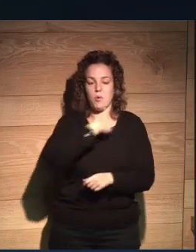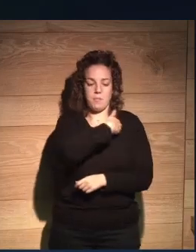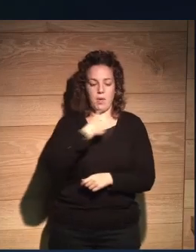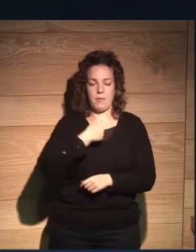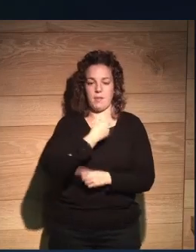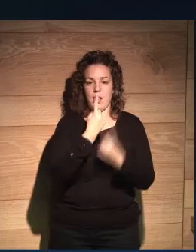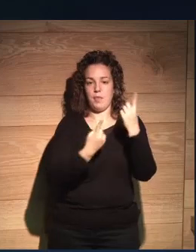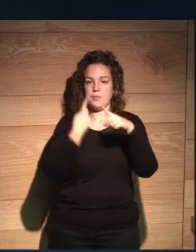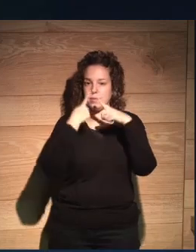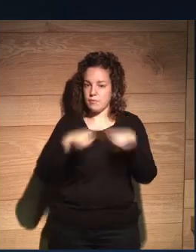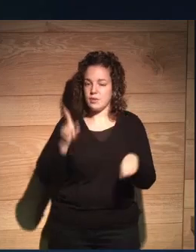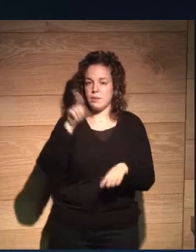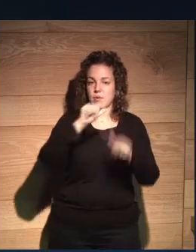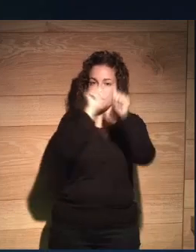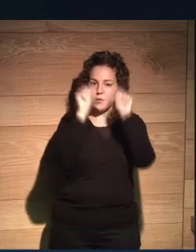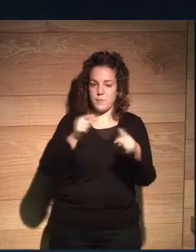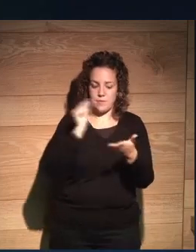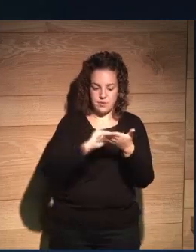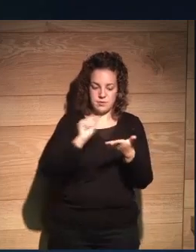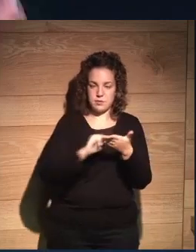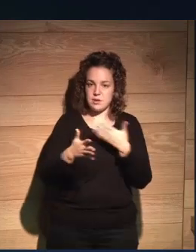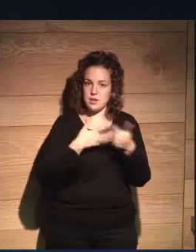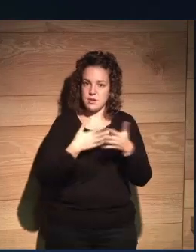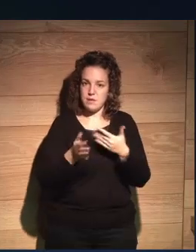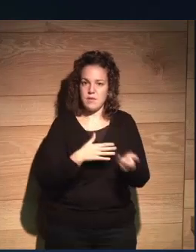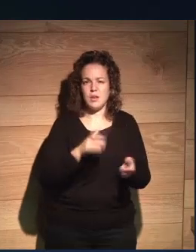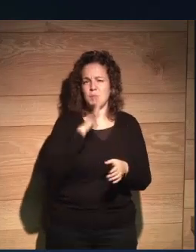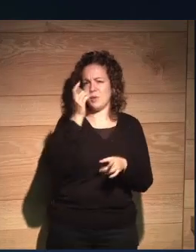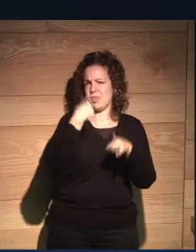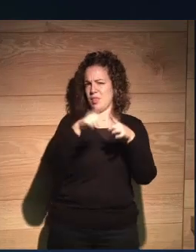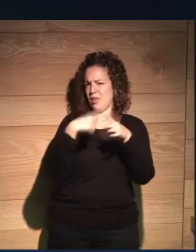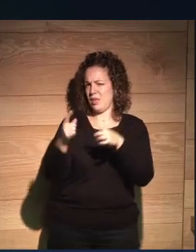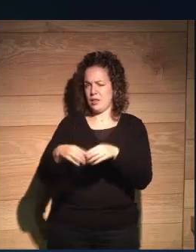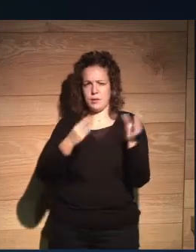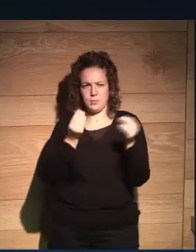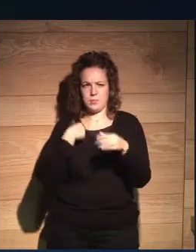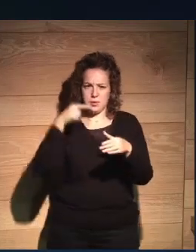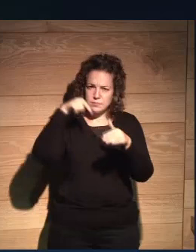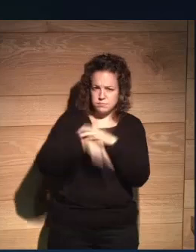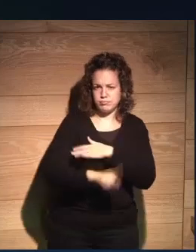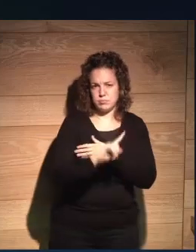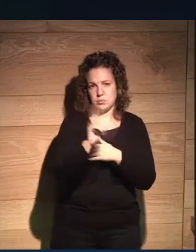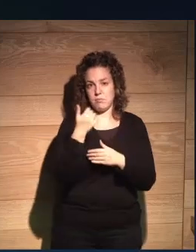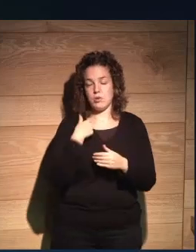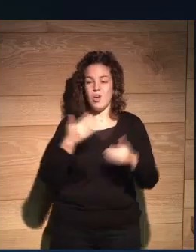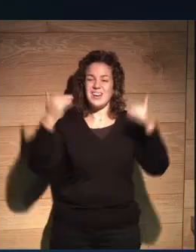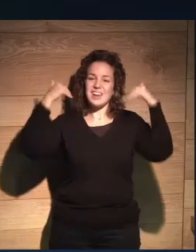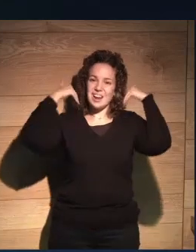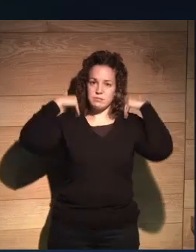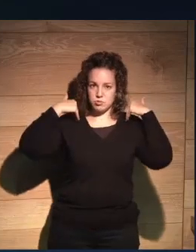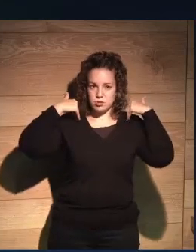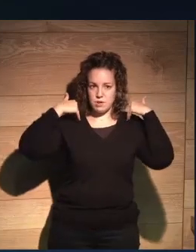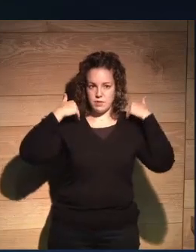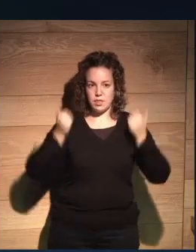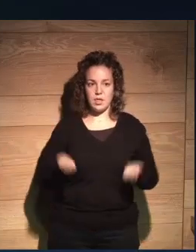tiene su forma de escribir, hay muchísimas diferencias, pero no vamos a entrar en eso. Pero yo en cuanto a